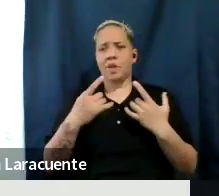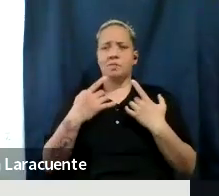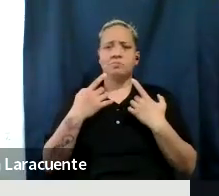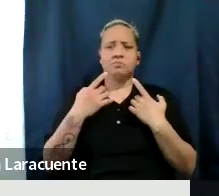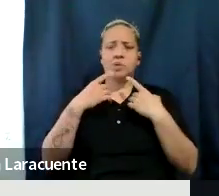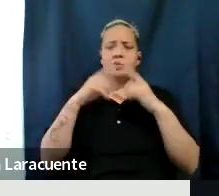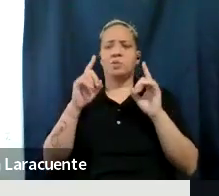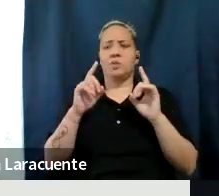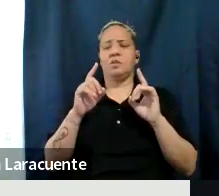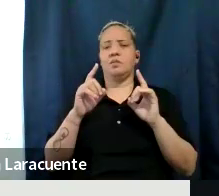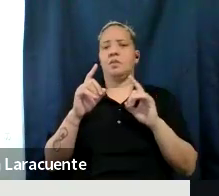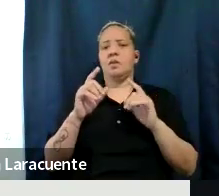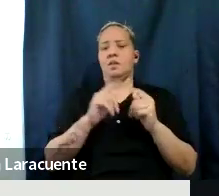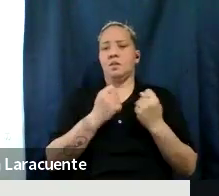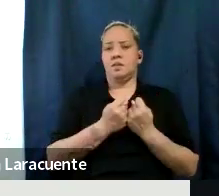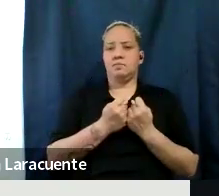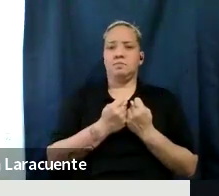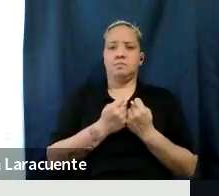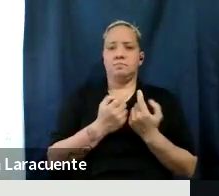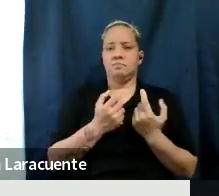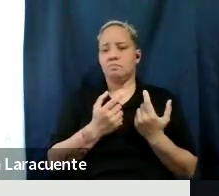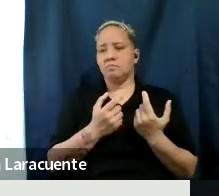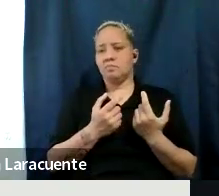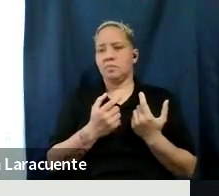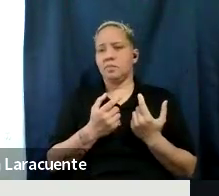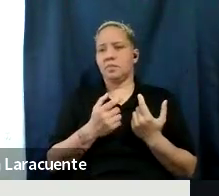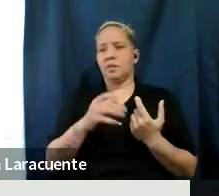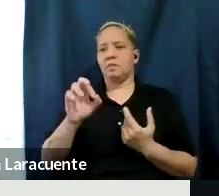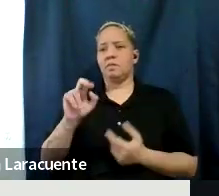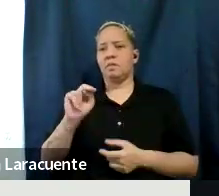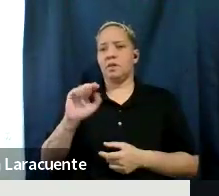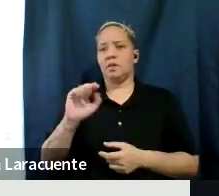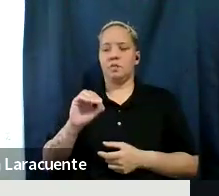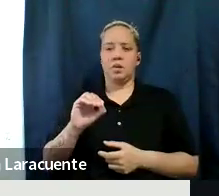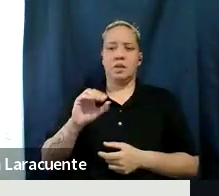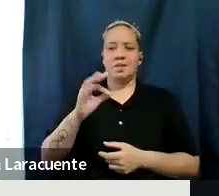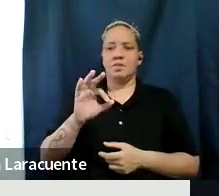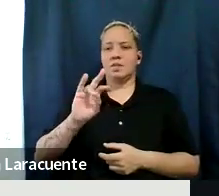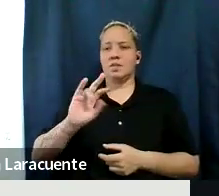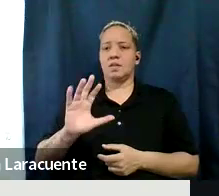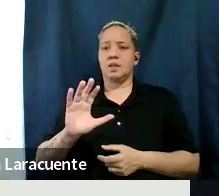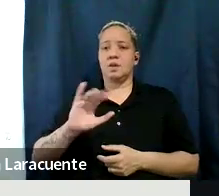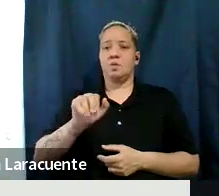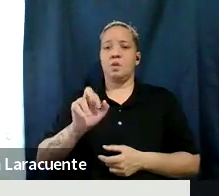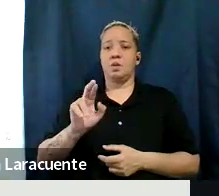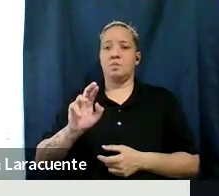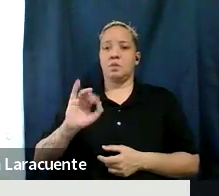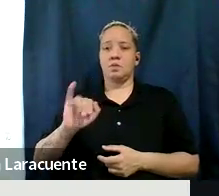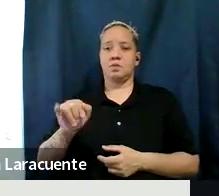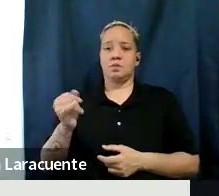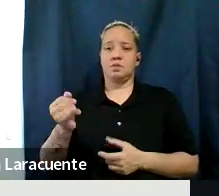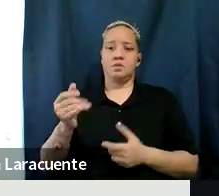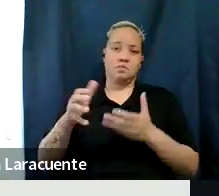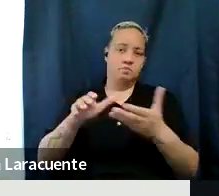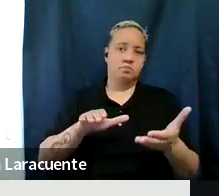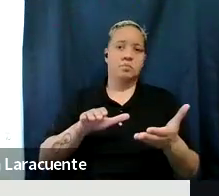casi 40 años. Franco muere en 1975, mientras que Juan Ramón Jiménez había